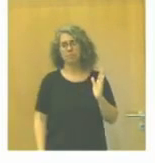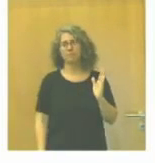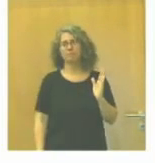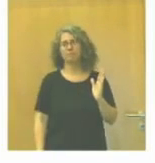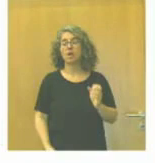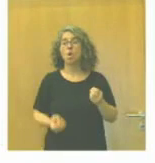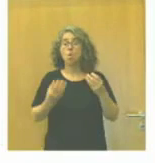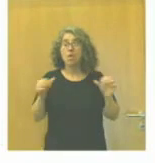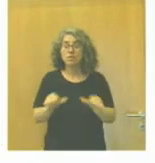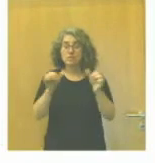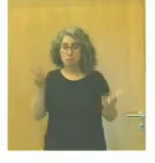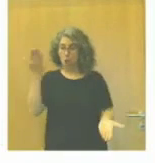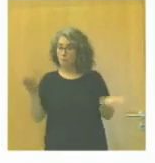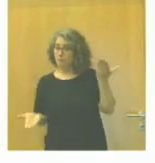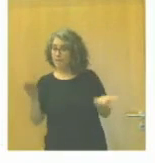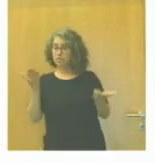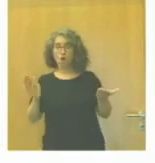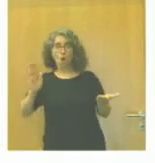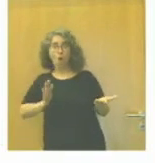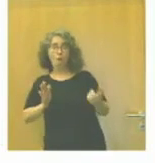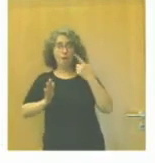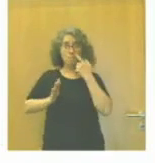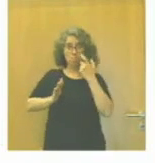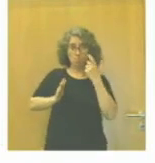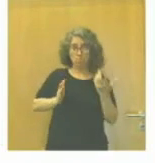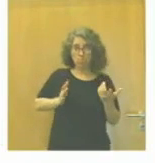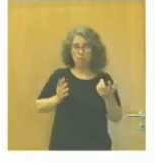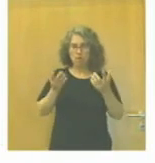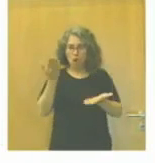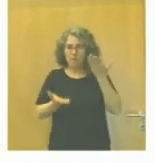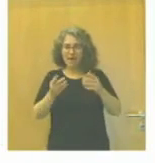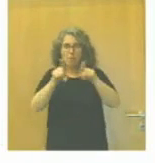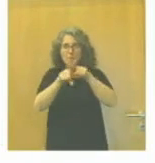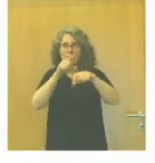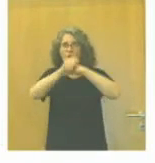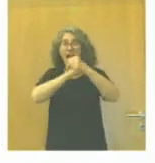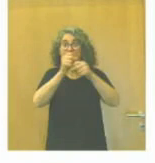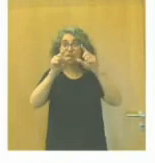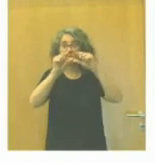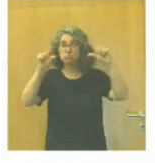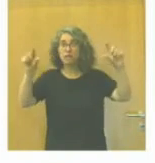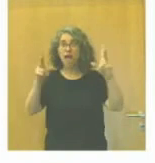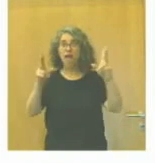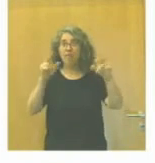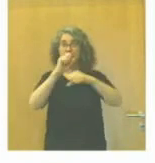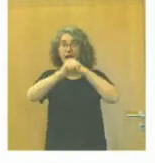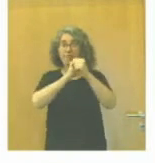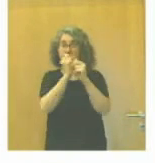Y cuando hicimos la comparación hombres y mujeres, y comparados con las mismas franjas etarias,